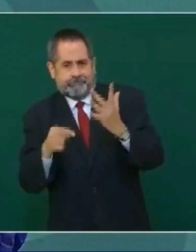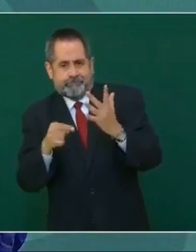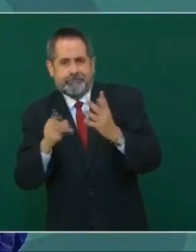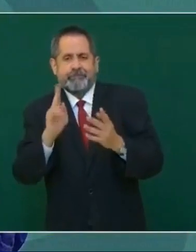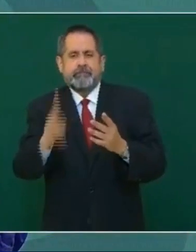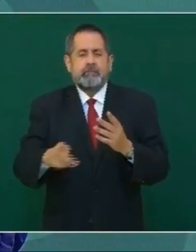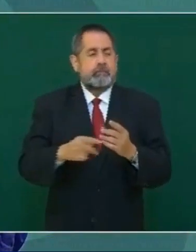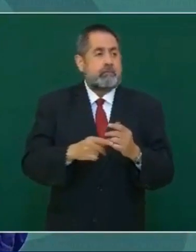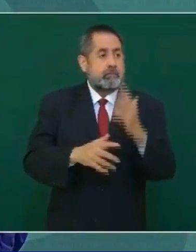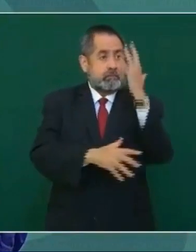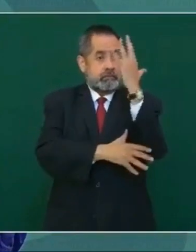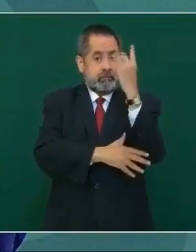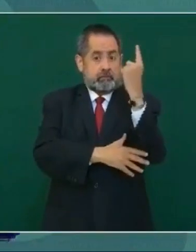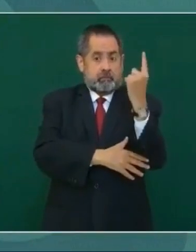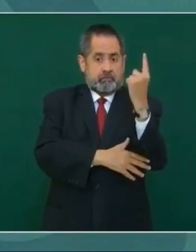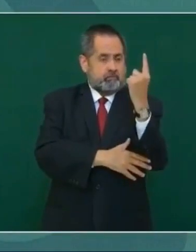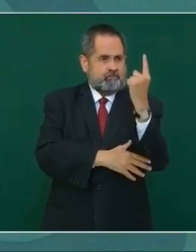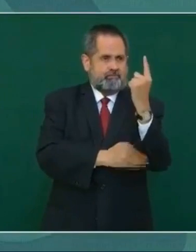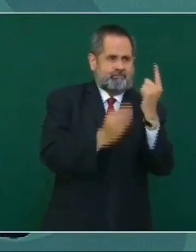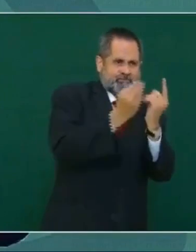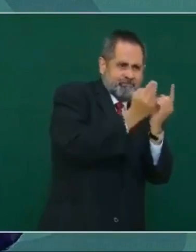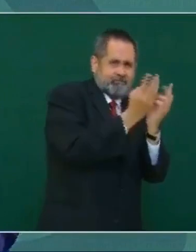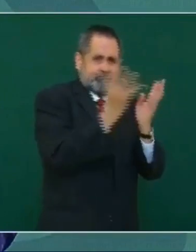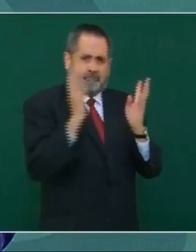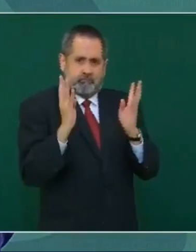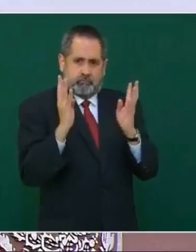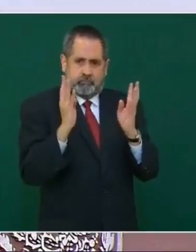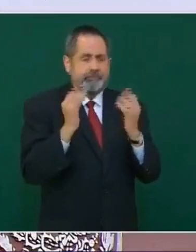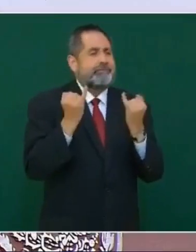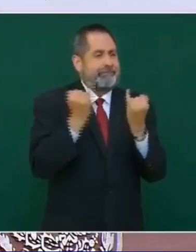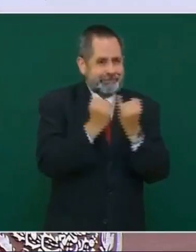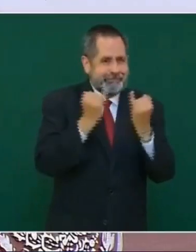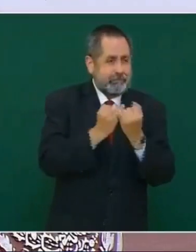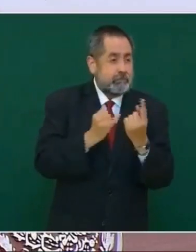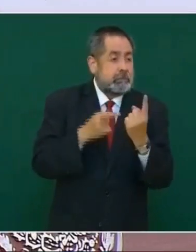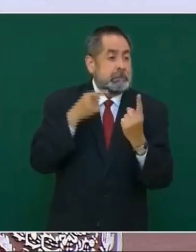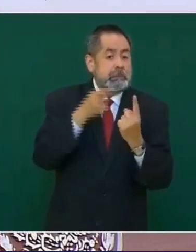Entonces, eso es lo que yo quería comentar sobre esto. Presidente,